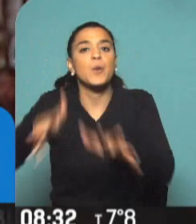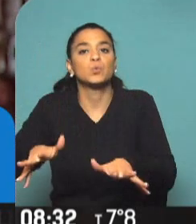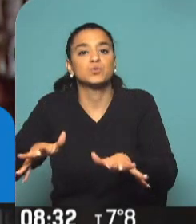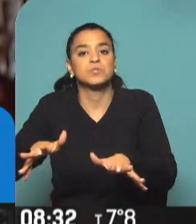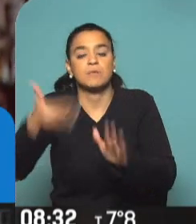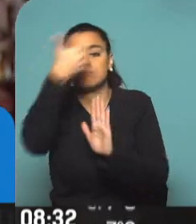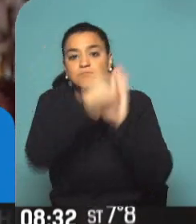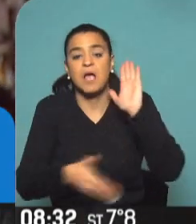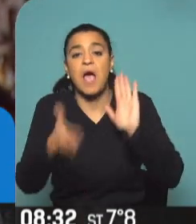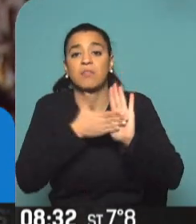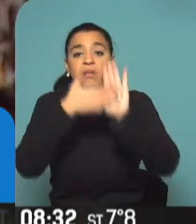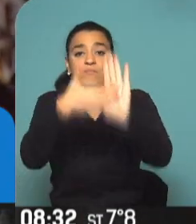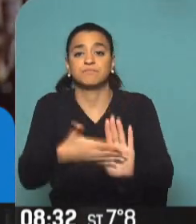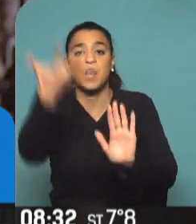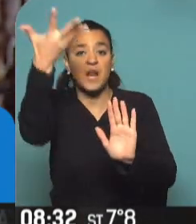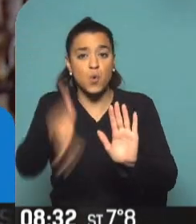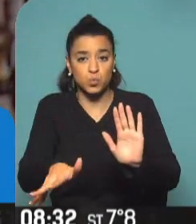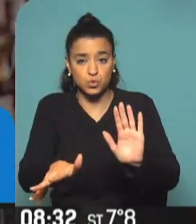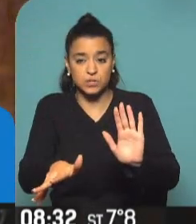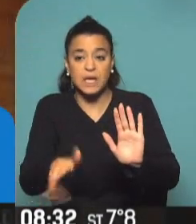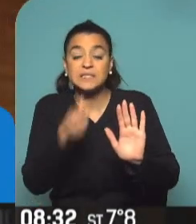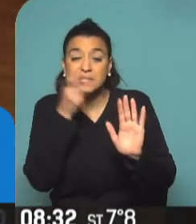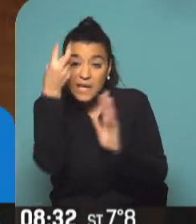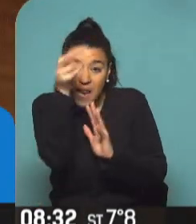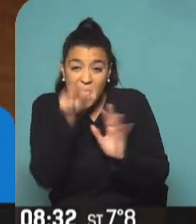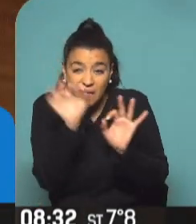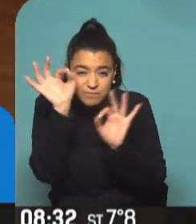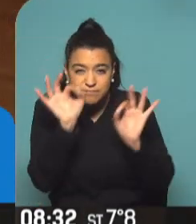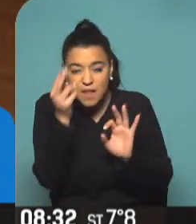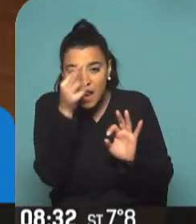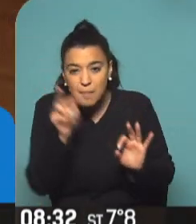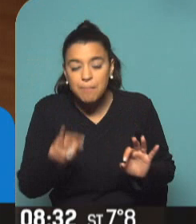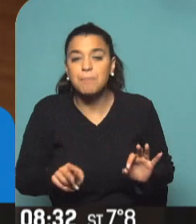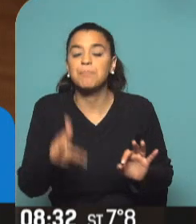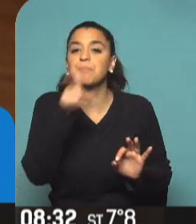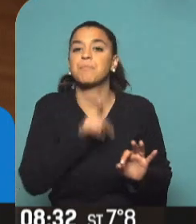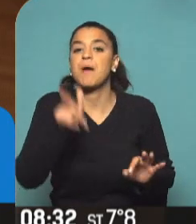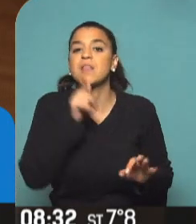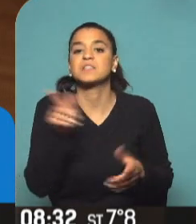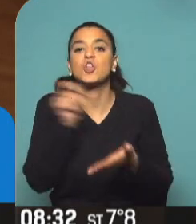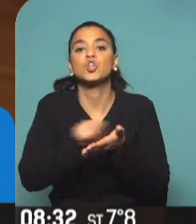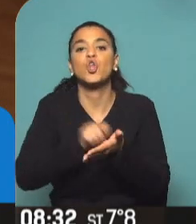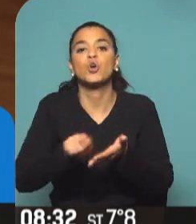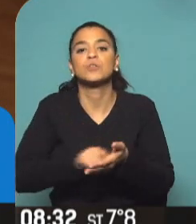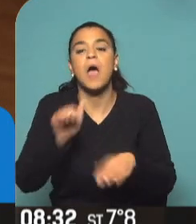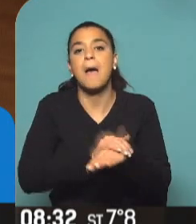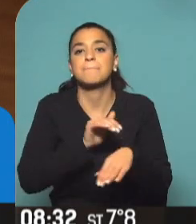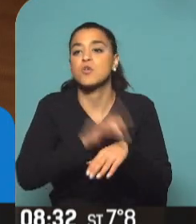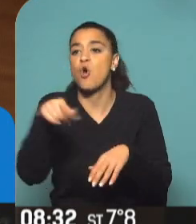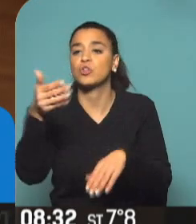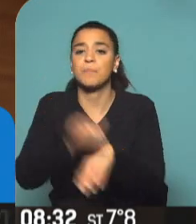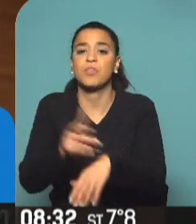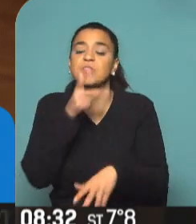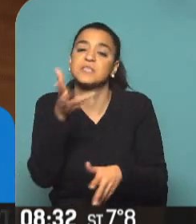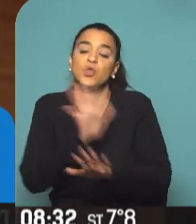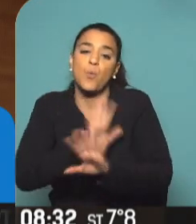manda una carta de renuncia que si uno lee detenidamente la carta parece más una nota de un amigo al otro